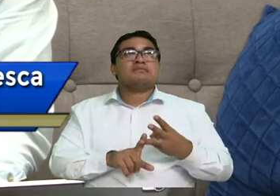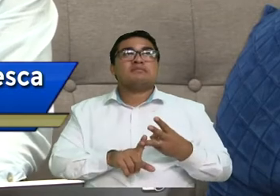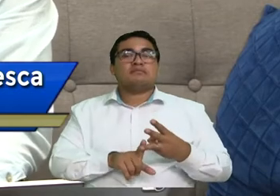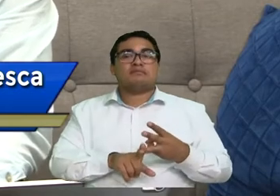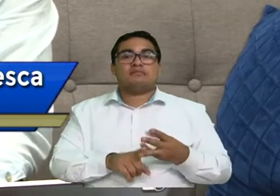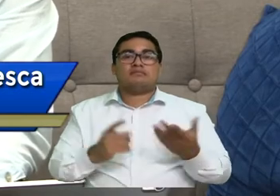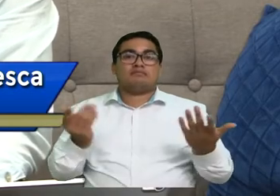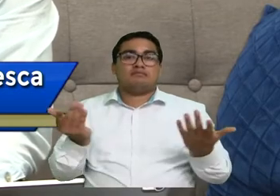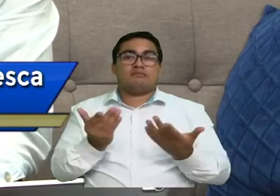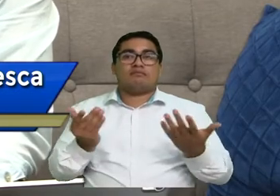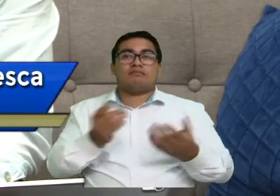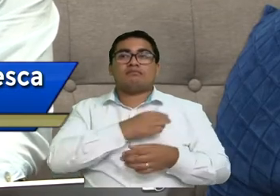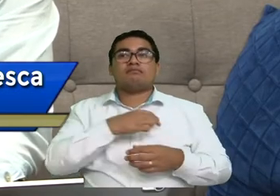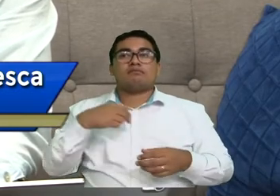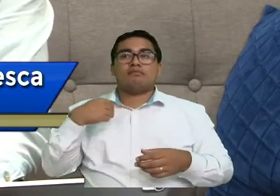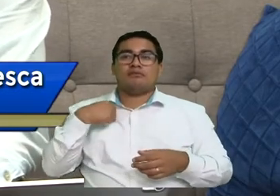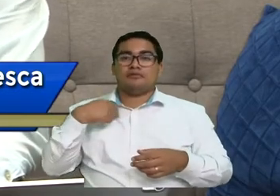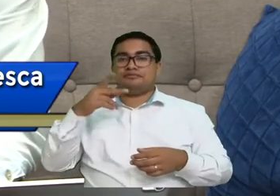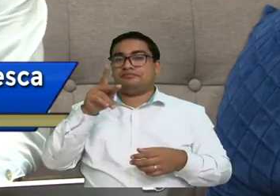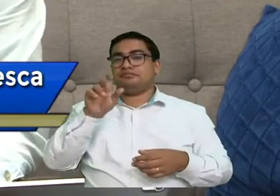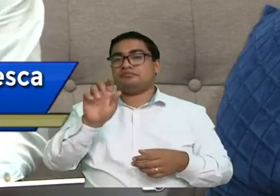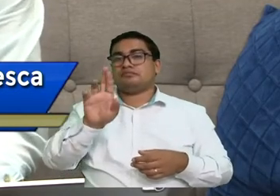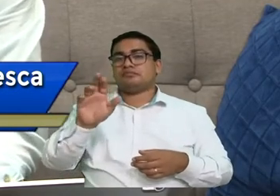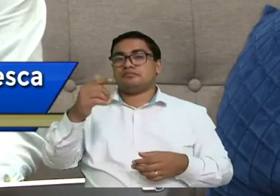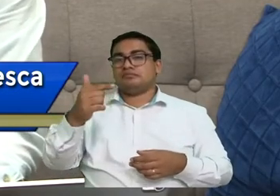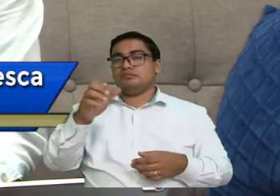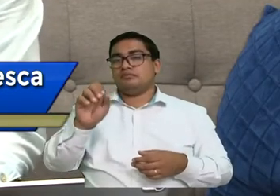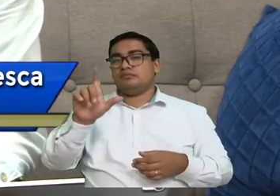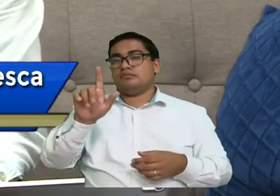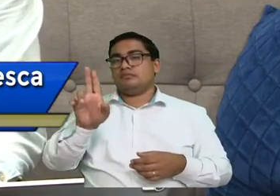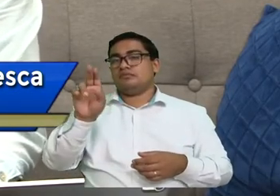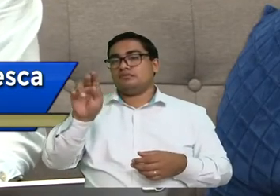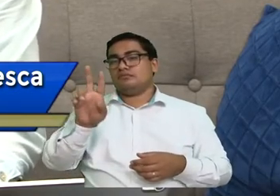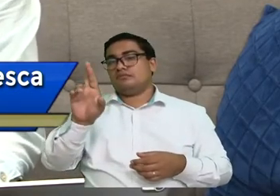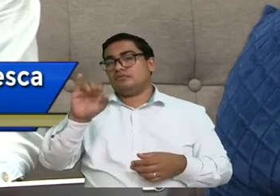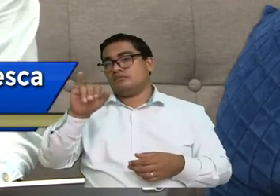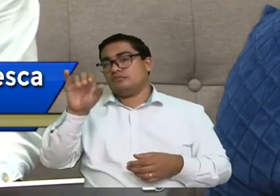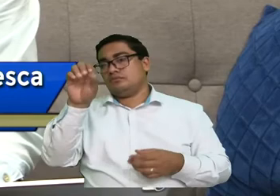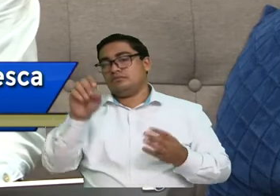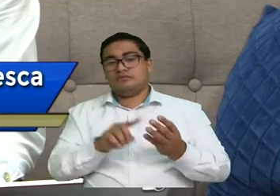cómo se hace el cultivo de pargo lunarejo, cómo se cultivan las